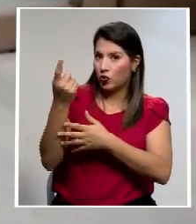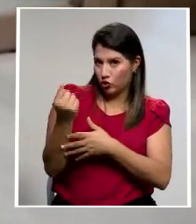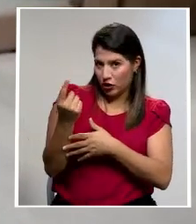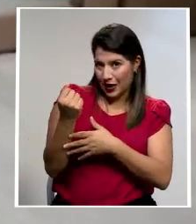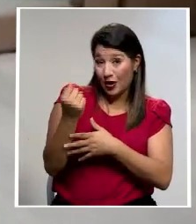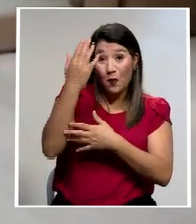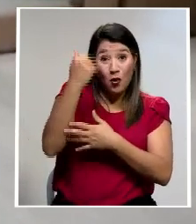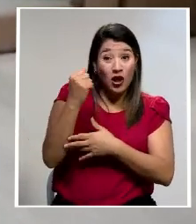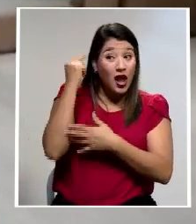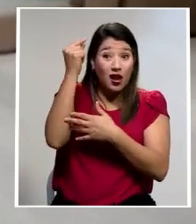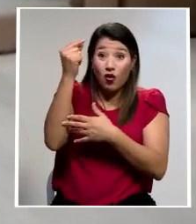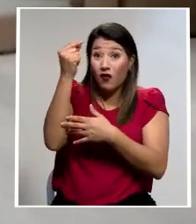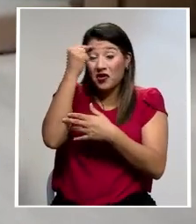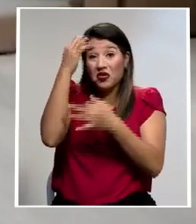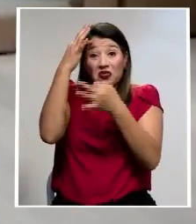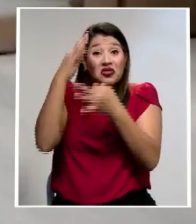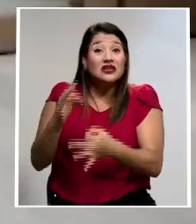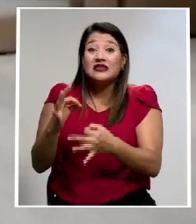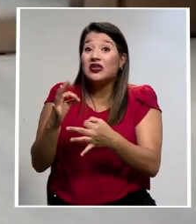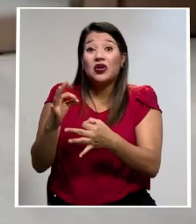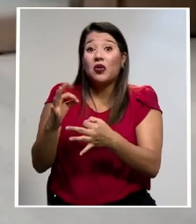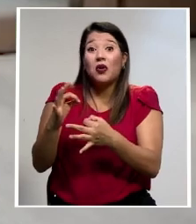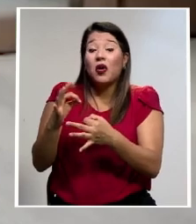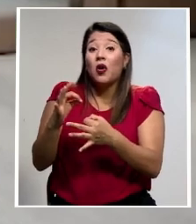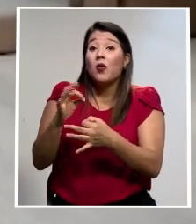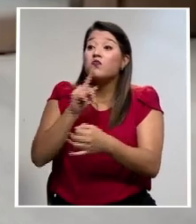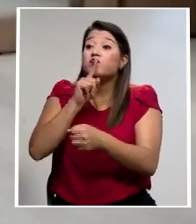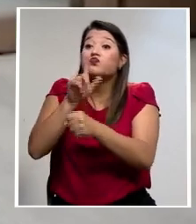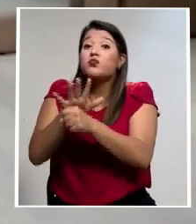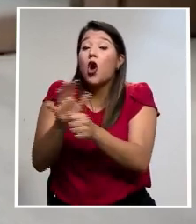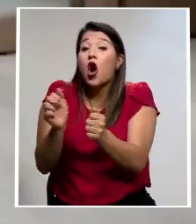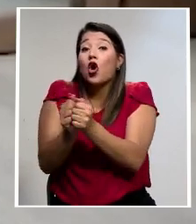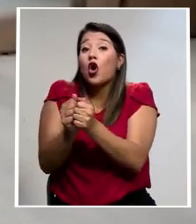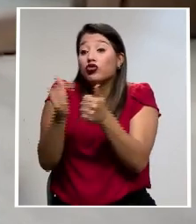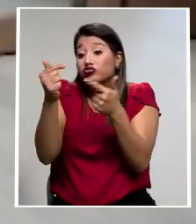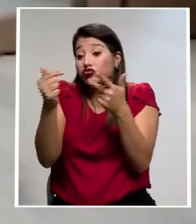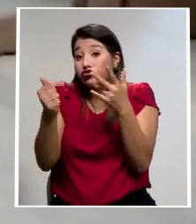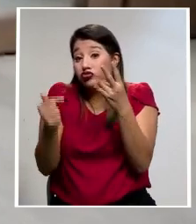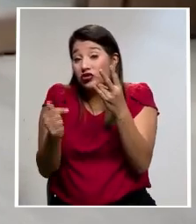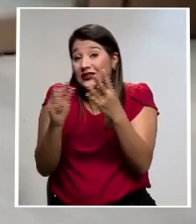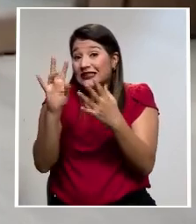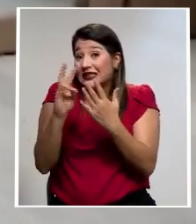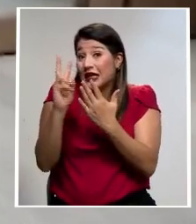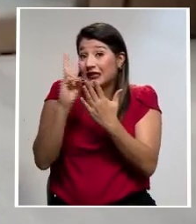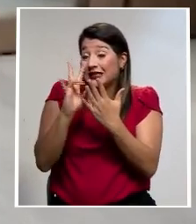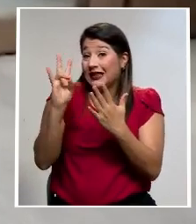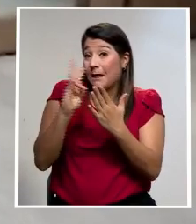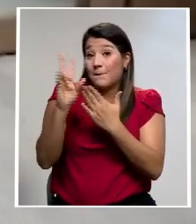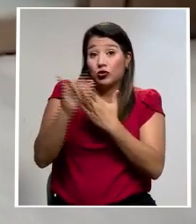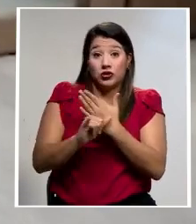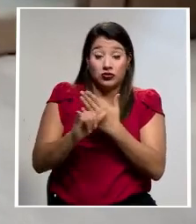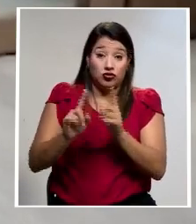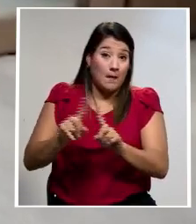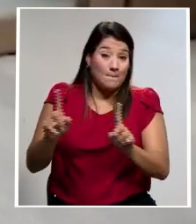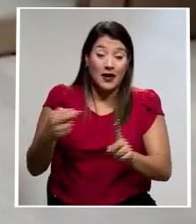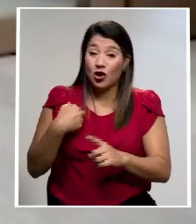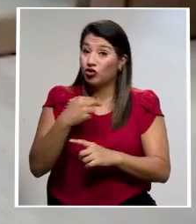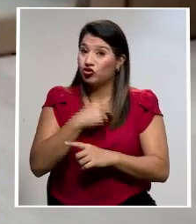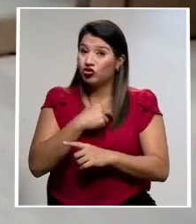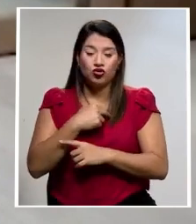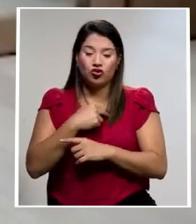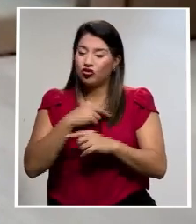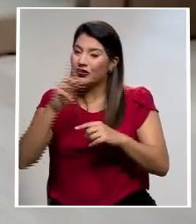falencias técnicas gigantescas. Los proyectos, ni siquiera algunos han cumplido su etapa de consultas, y al haberle dedicado